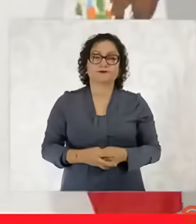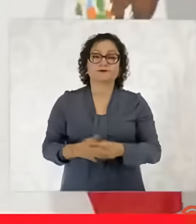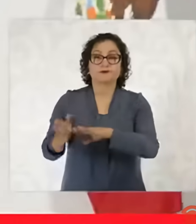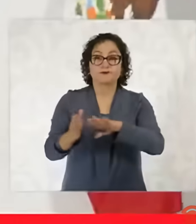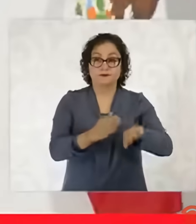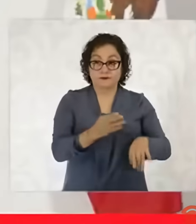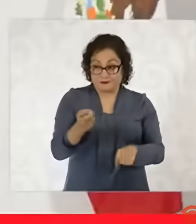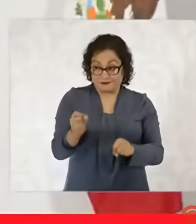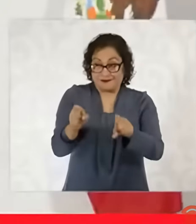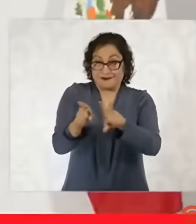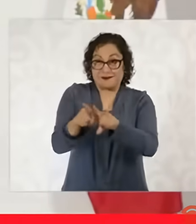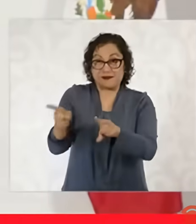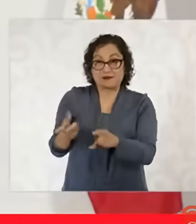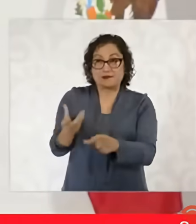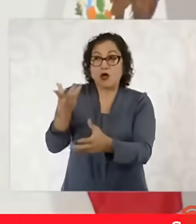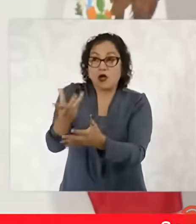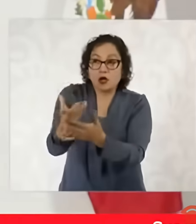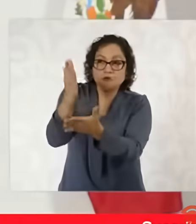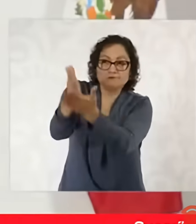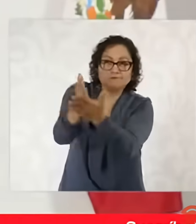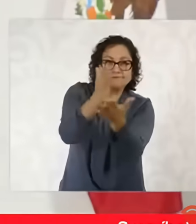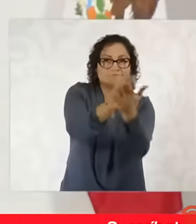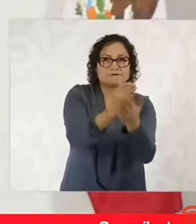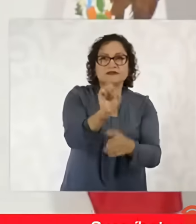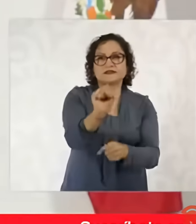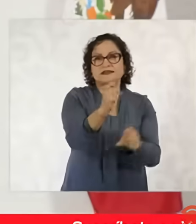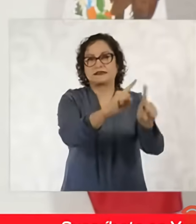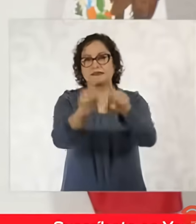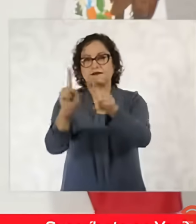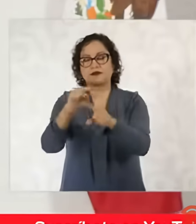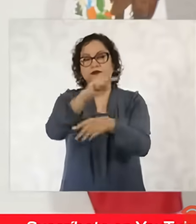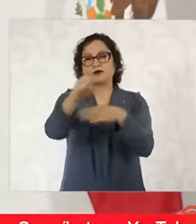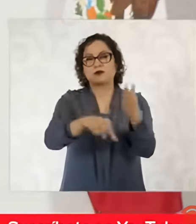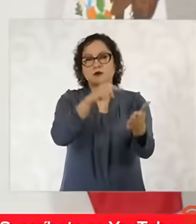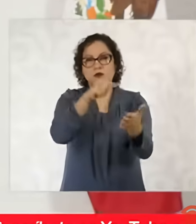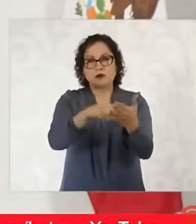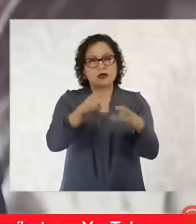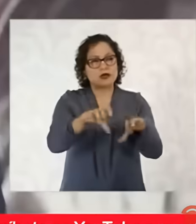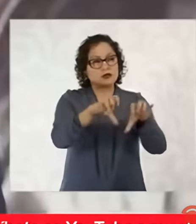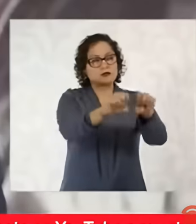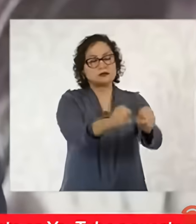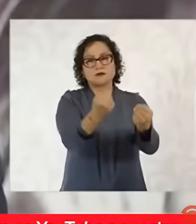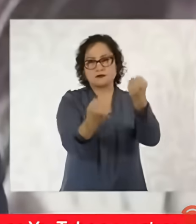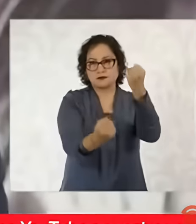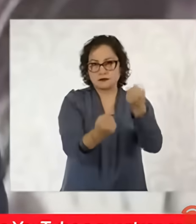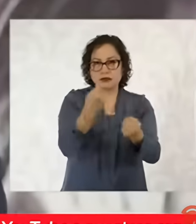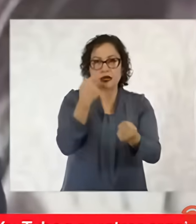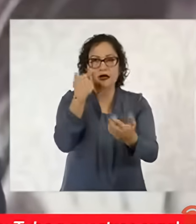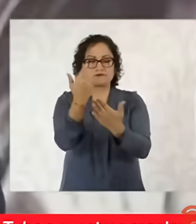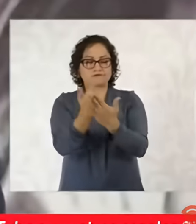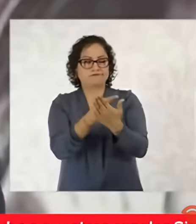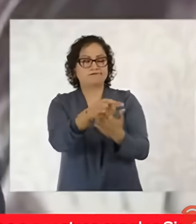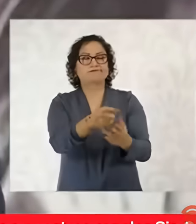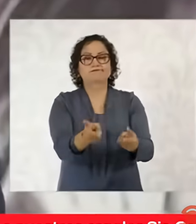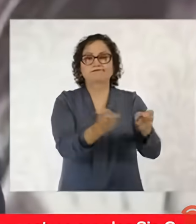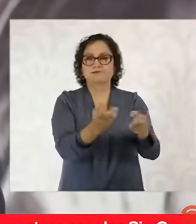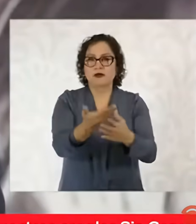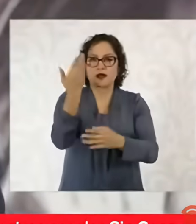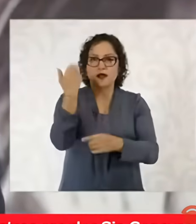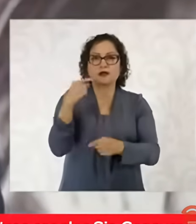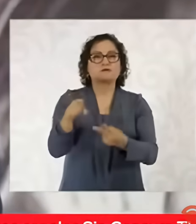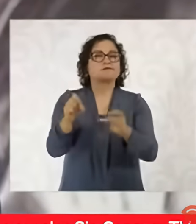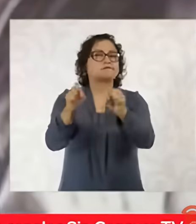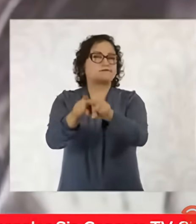realizaron cateos en más de 60 inmuebles, donde se aseguró armamento, narcóticos y vehículos con reporte de robo. También, como parte del